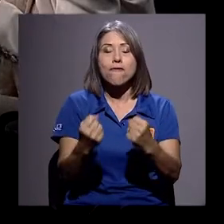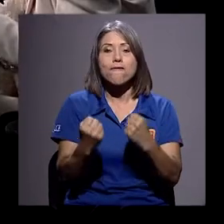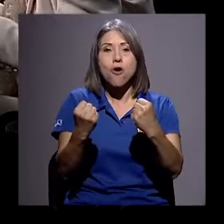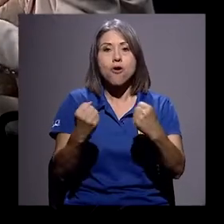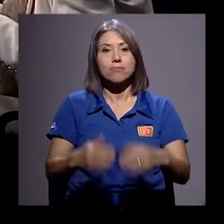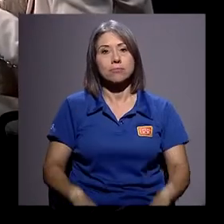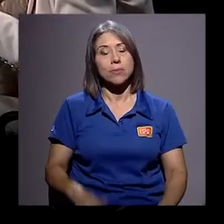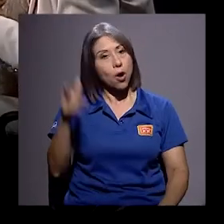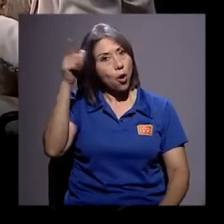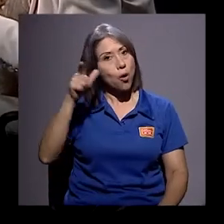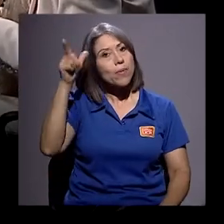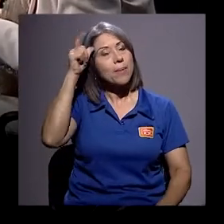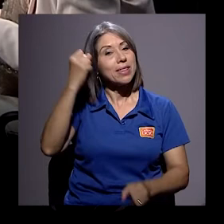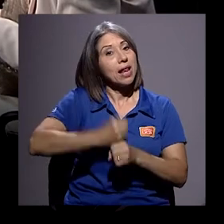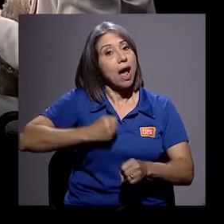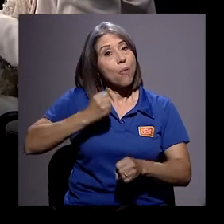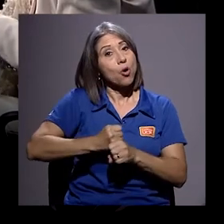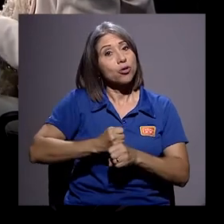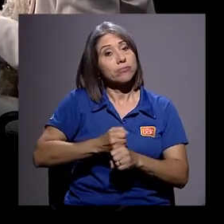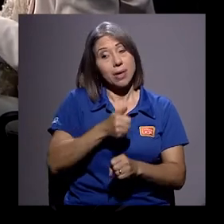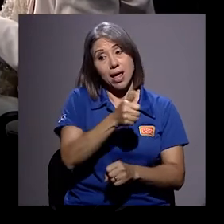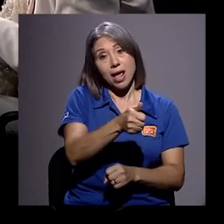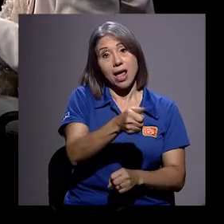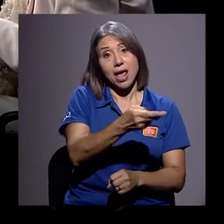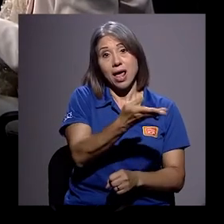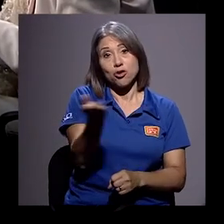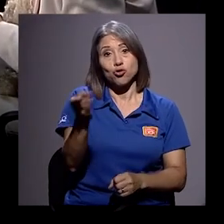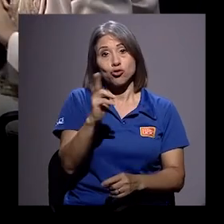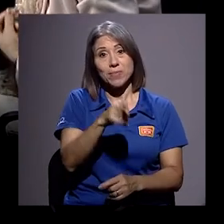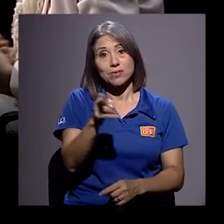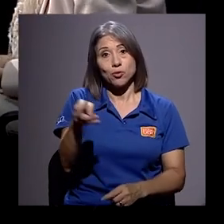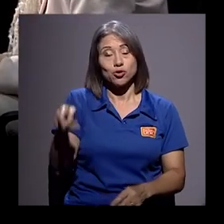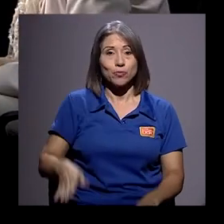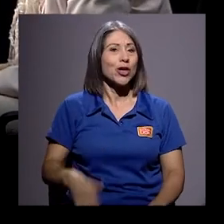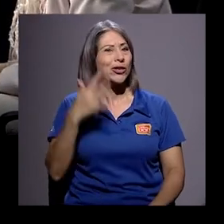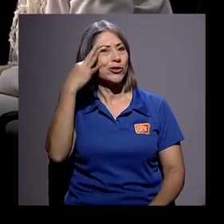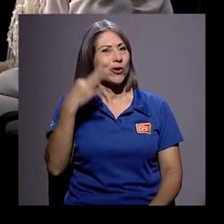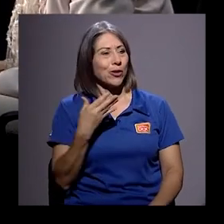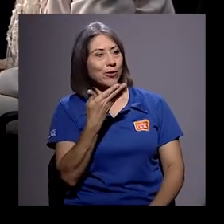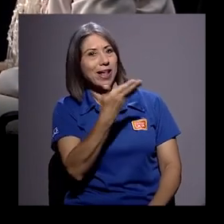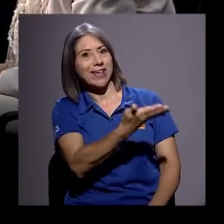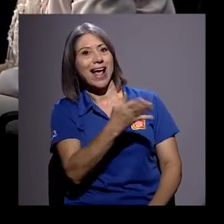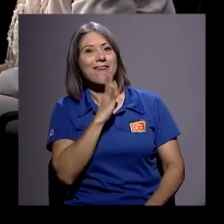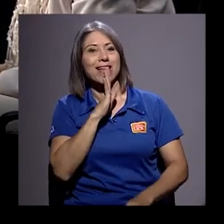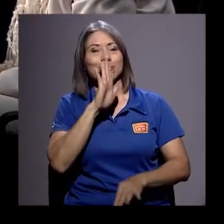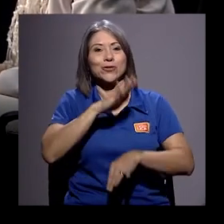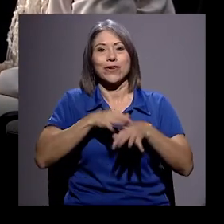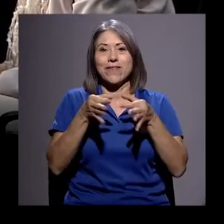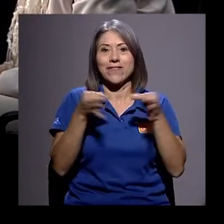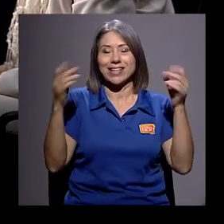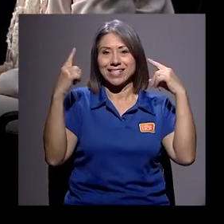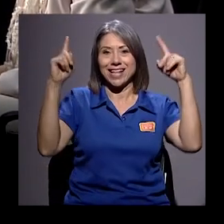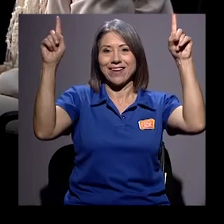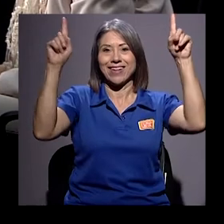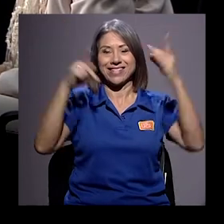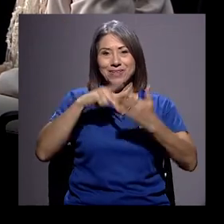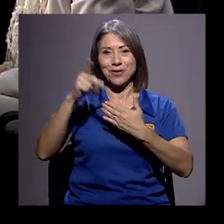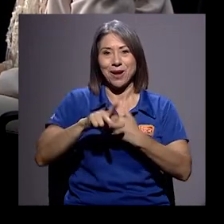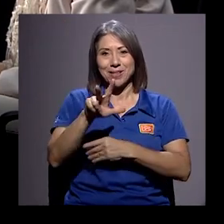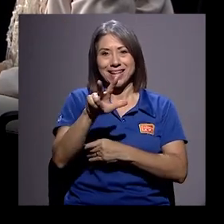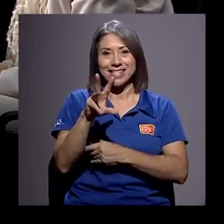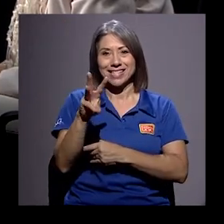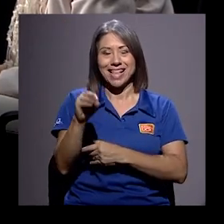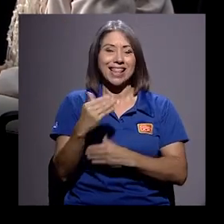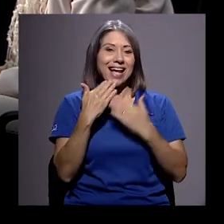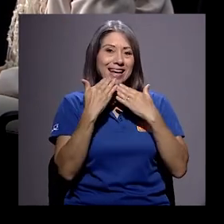obviamente la labor empieza por ellos mismos la frase célebre es el programa de 360 de verdad gracias